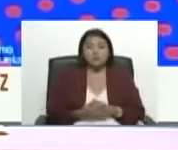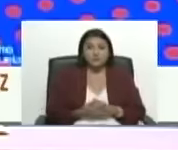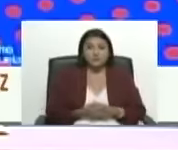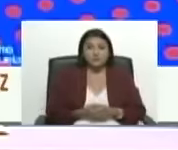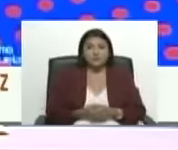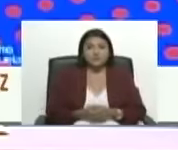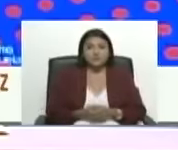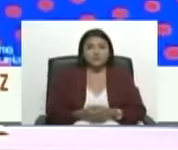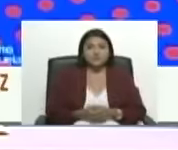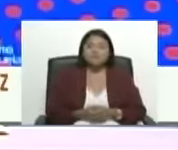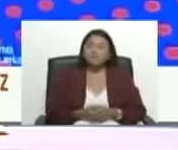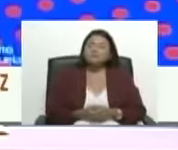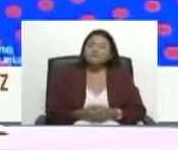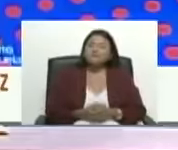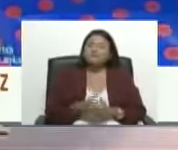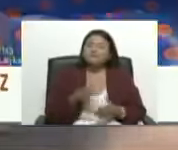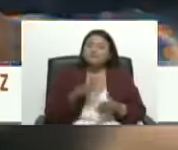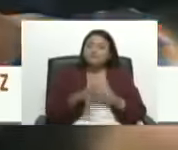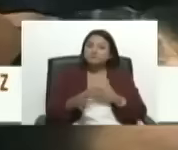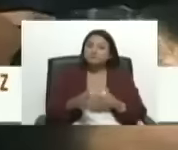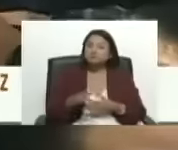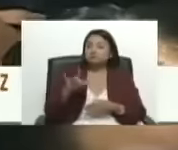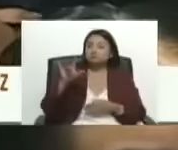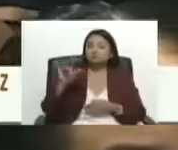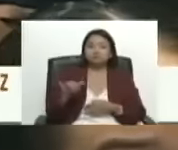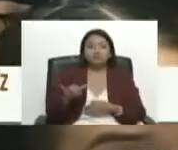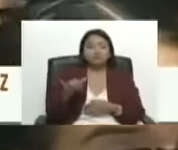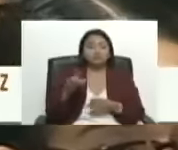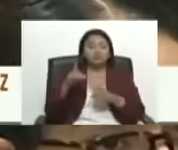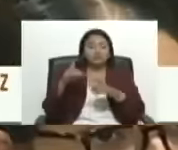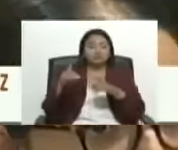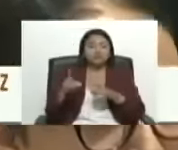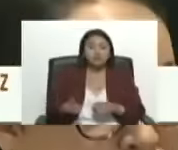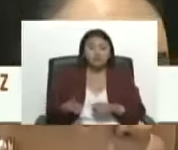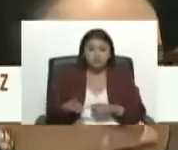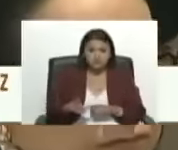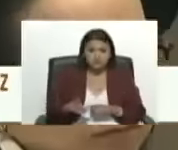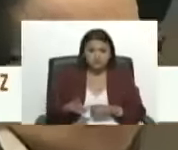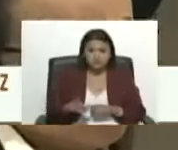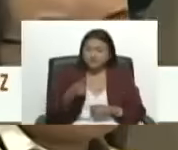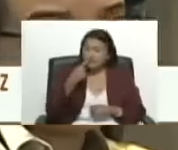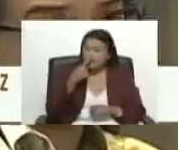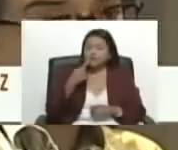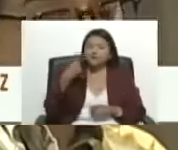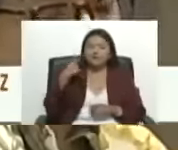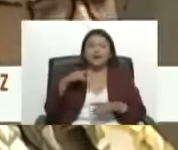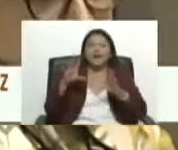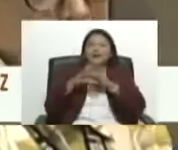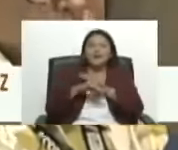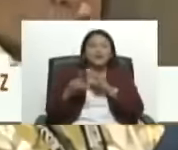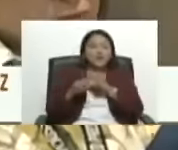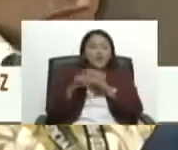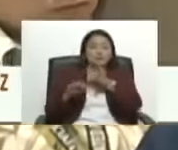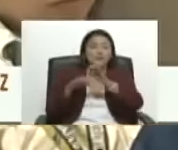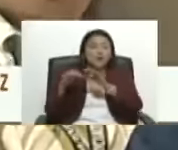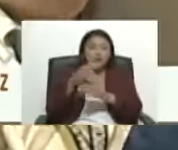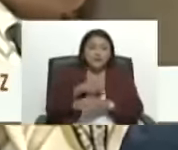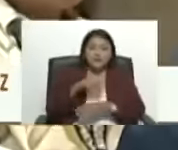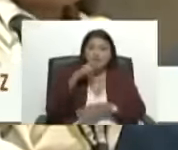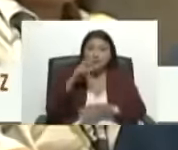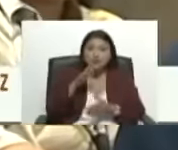como es el hecho de disponer unilateralmente, como lo dijo anoche el presidente Nicolás Maduro, de un